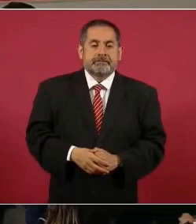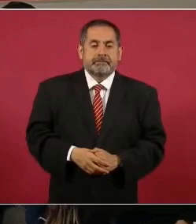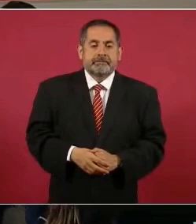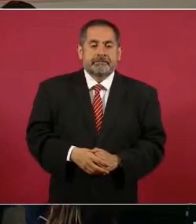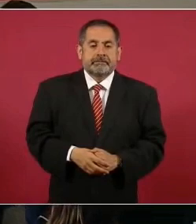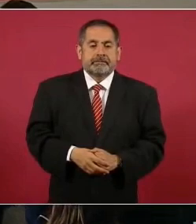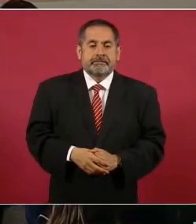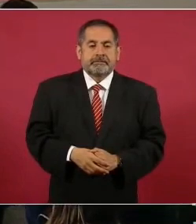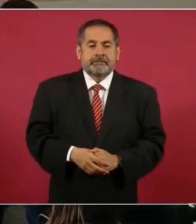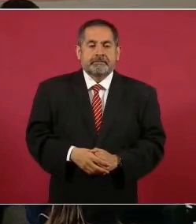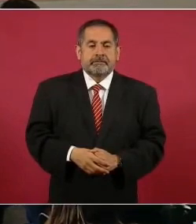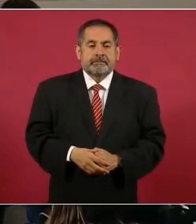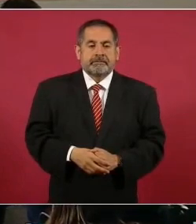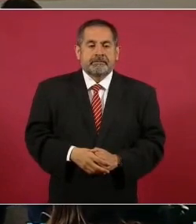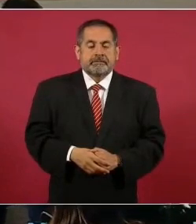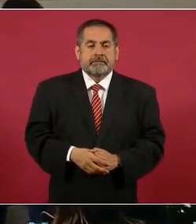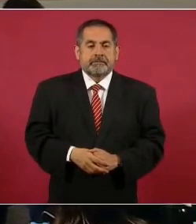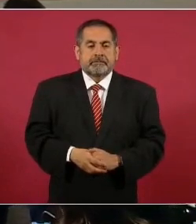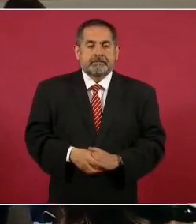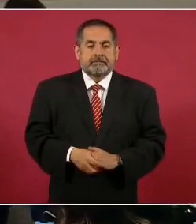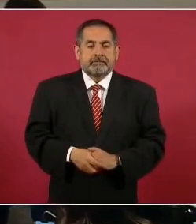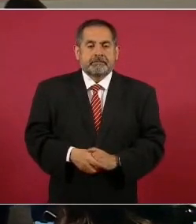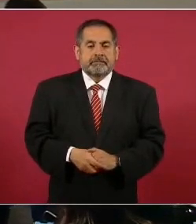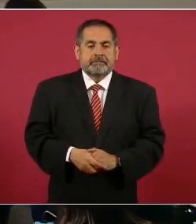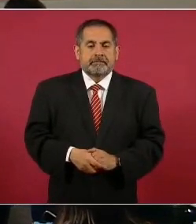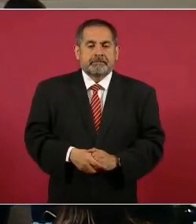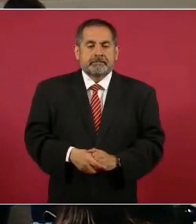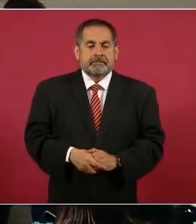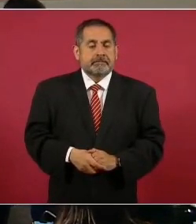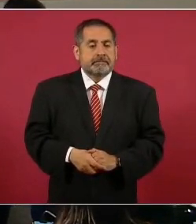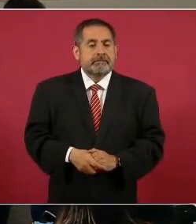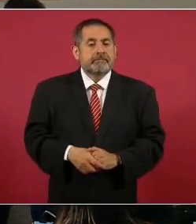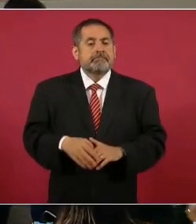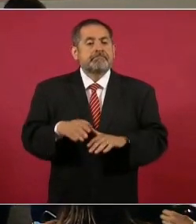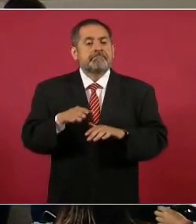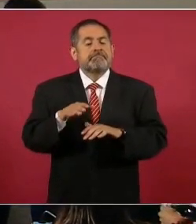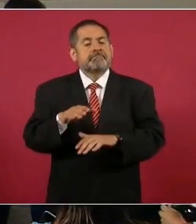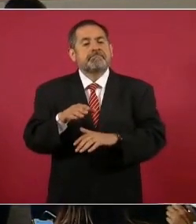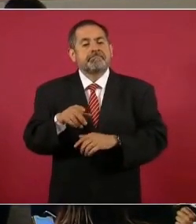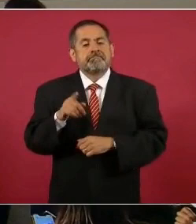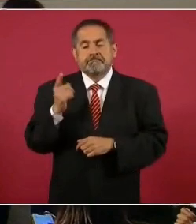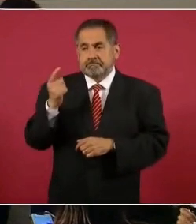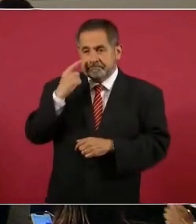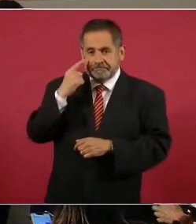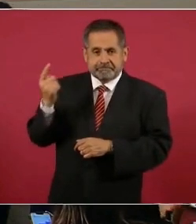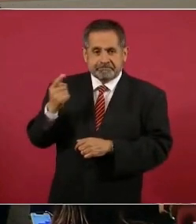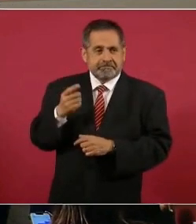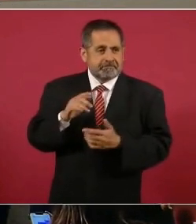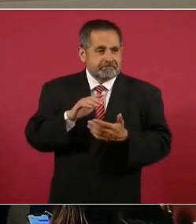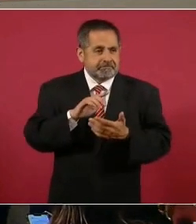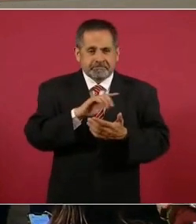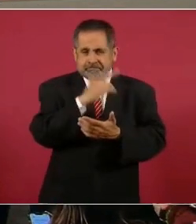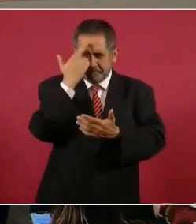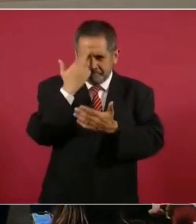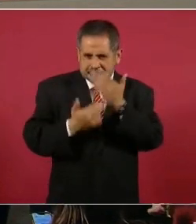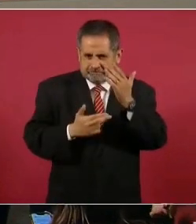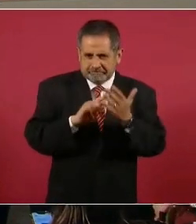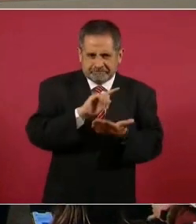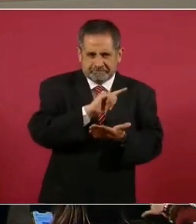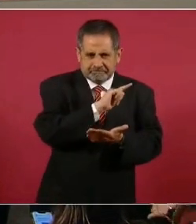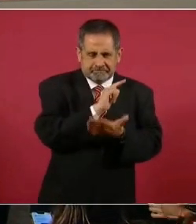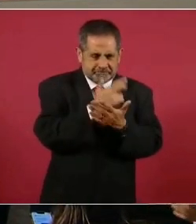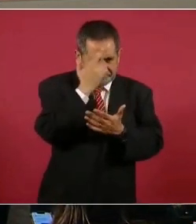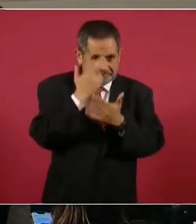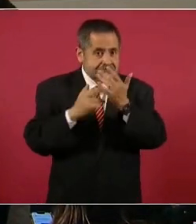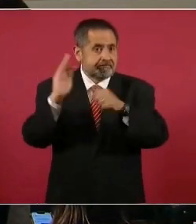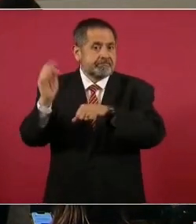en relación con las en relación con la incidencia delictiva del